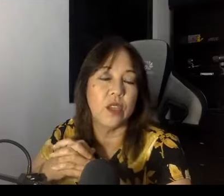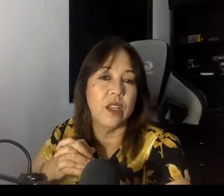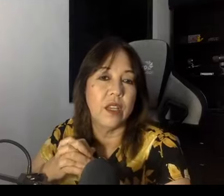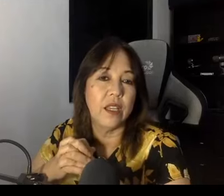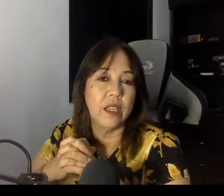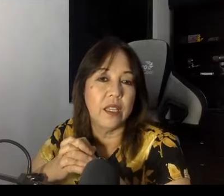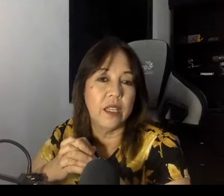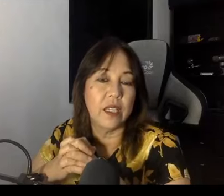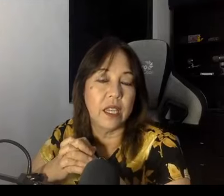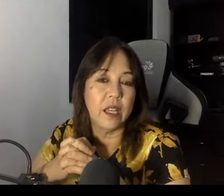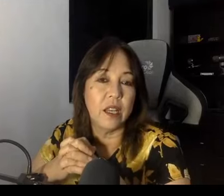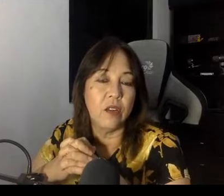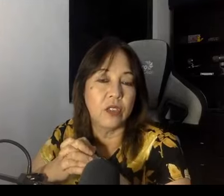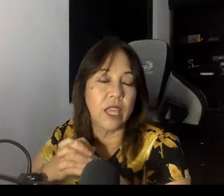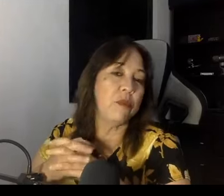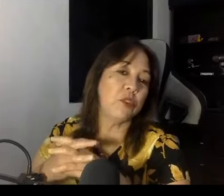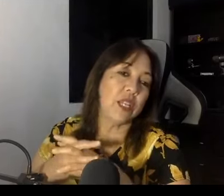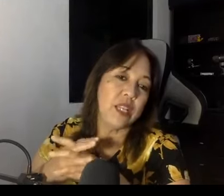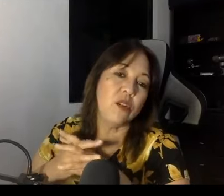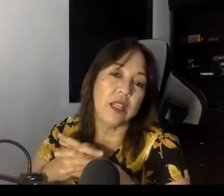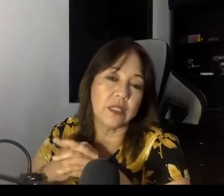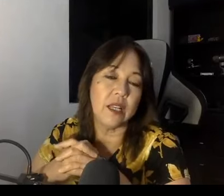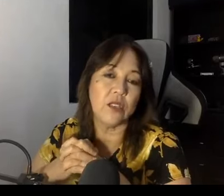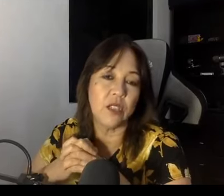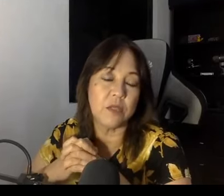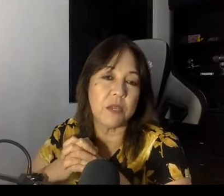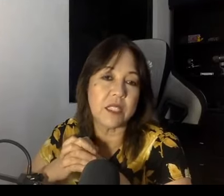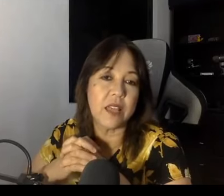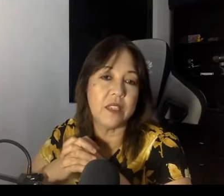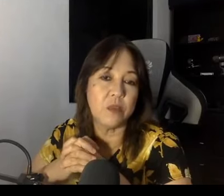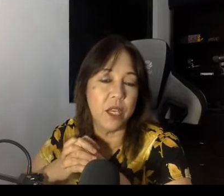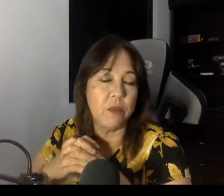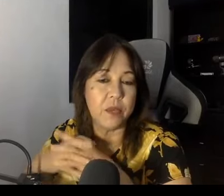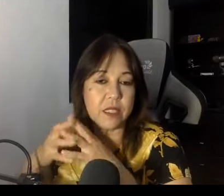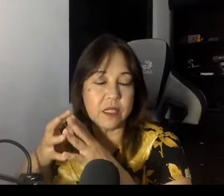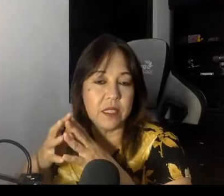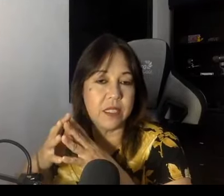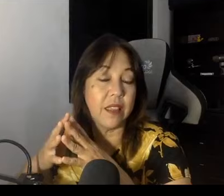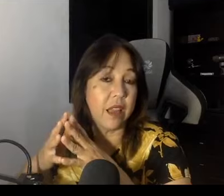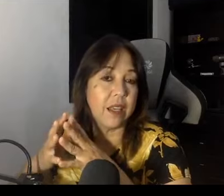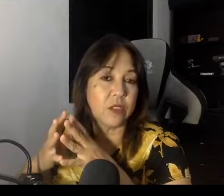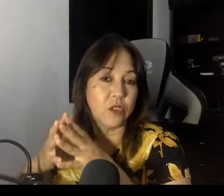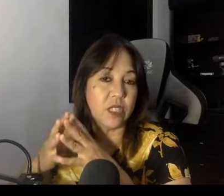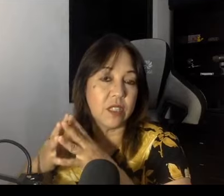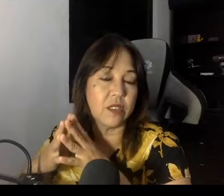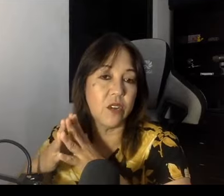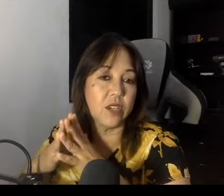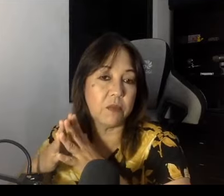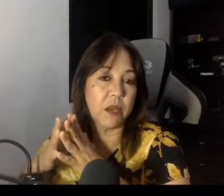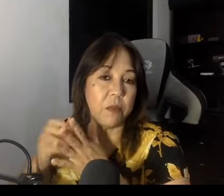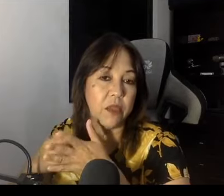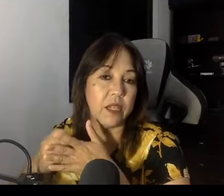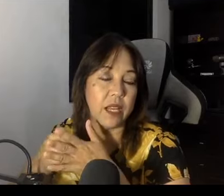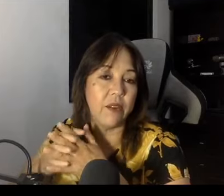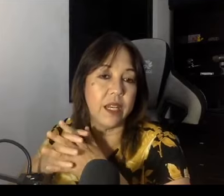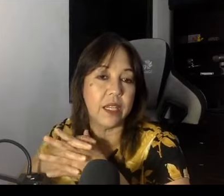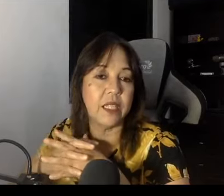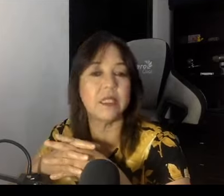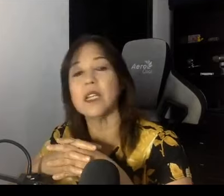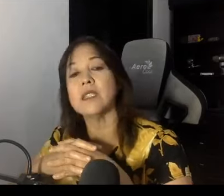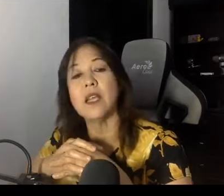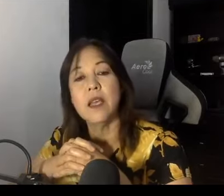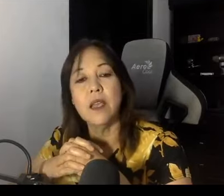eventos que los hemos tenido en las elecciones pasadas, bueno, pues sí se dan las concentraciones para poder